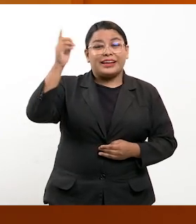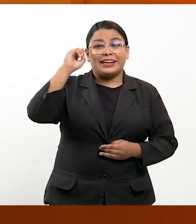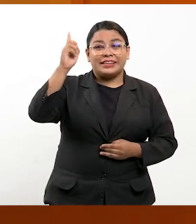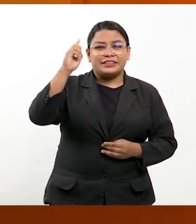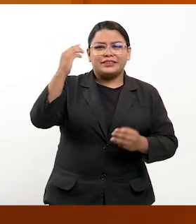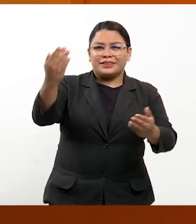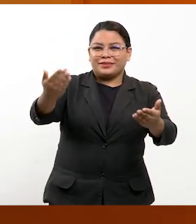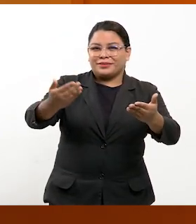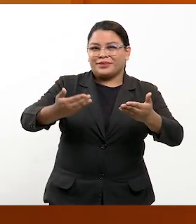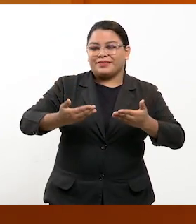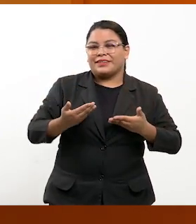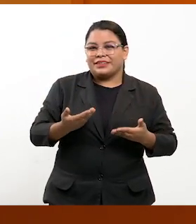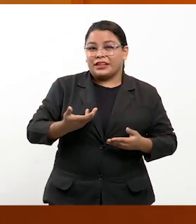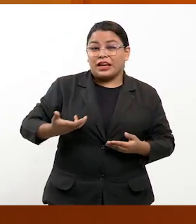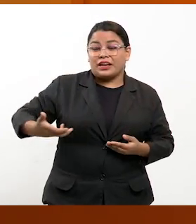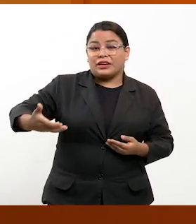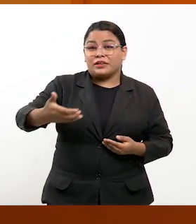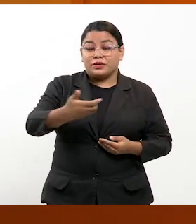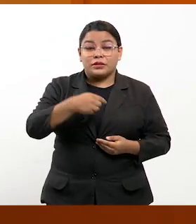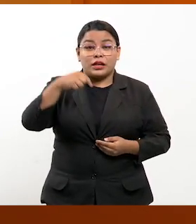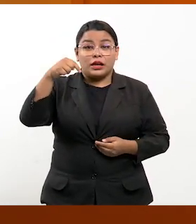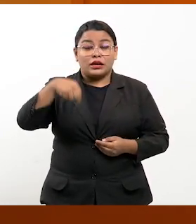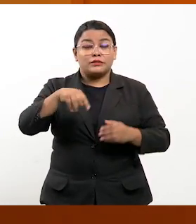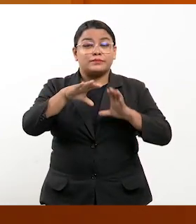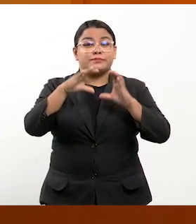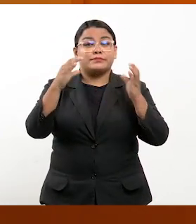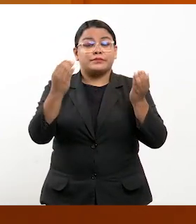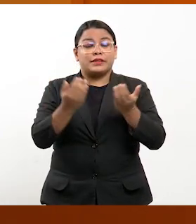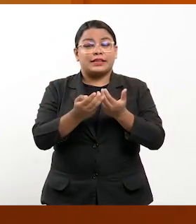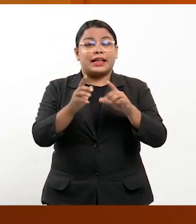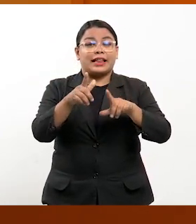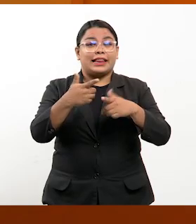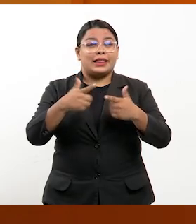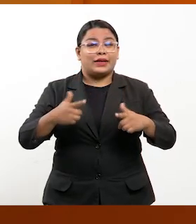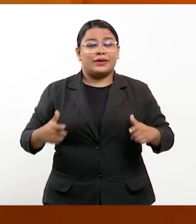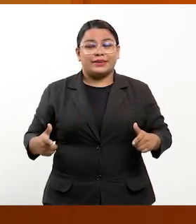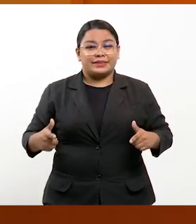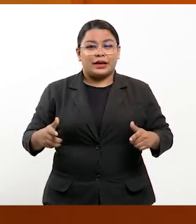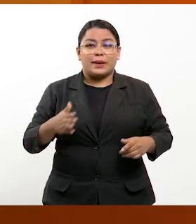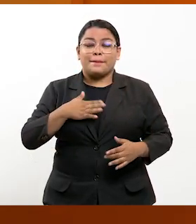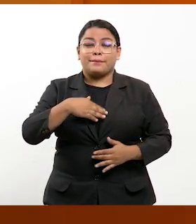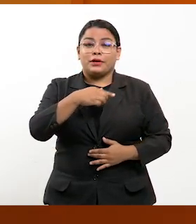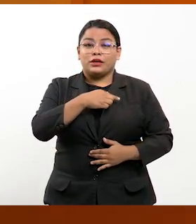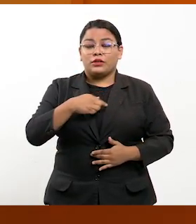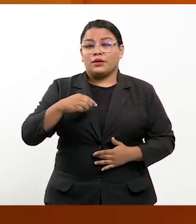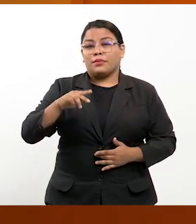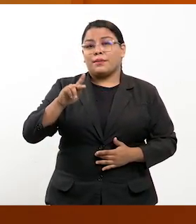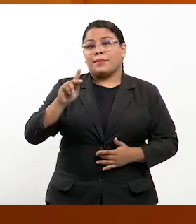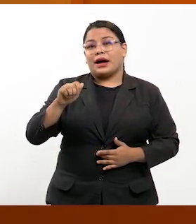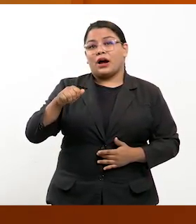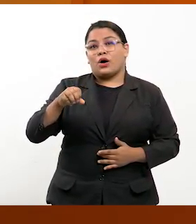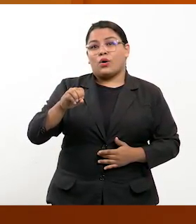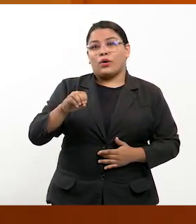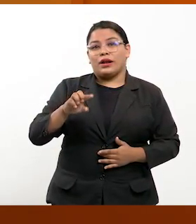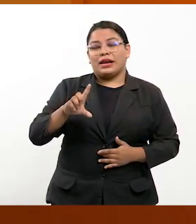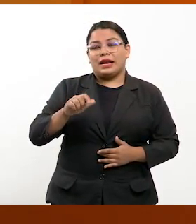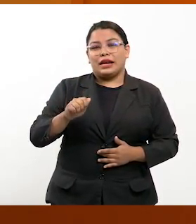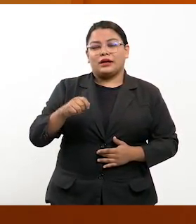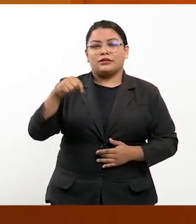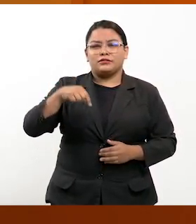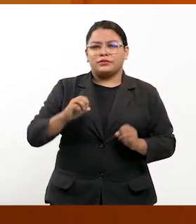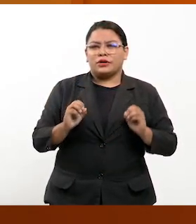docentes, sean bienvenidas y bienvenidos a su espacio de webinar de lenguaje y literatura. Mi nombre es Paola Guardado y en esta